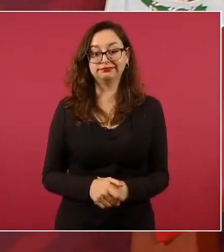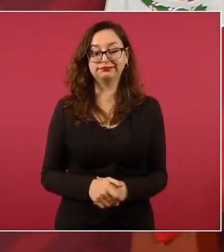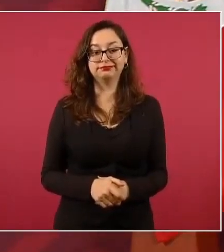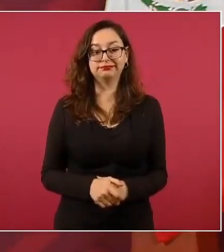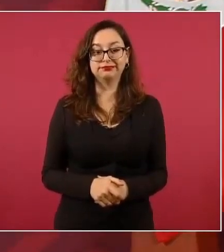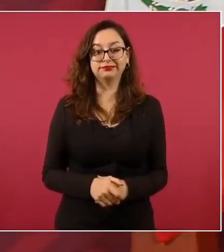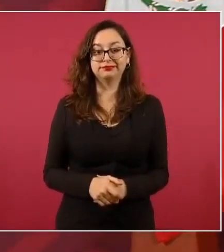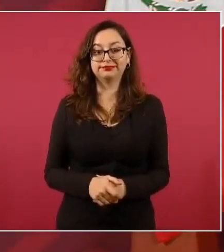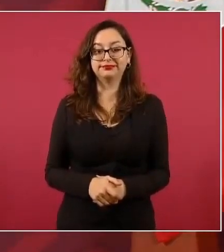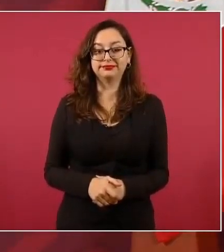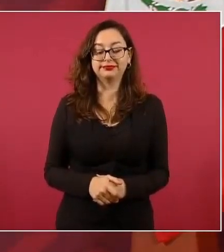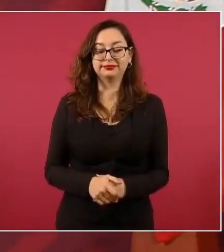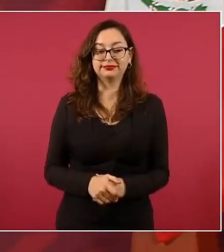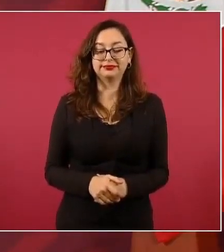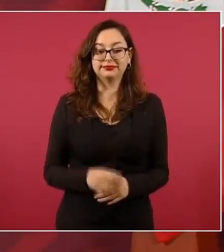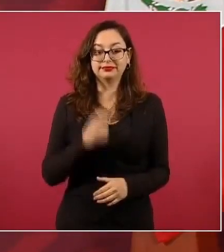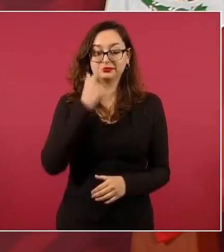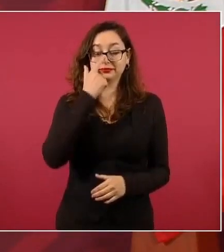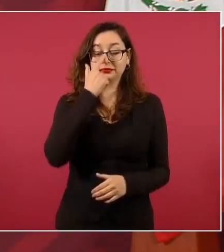Porque